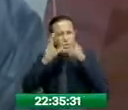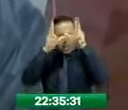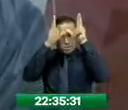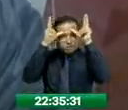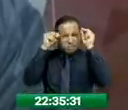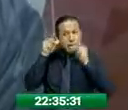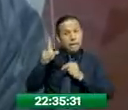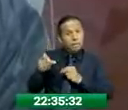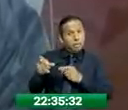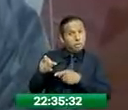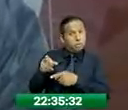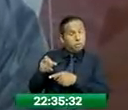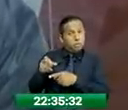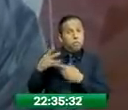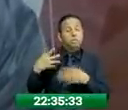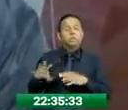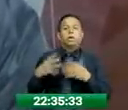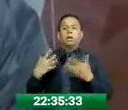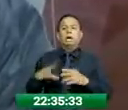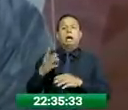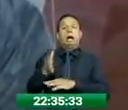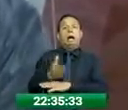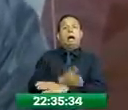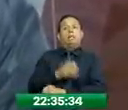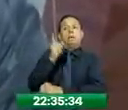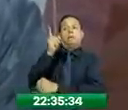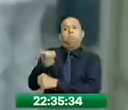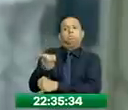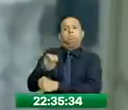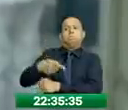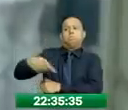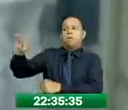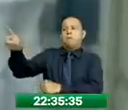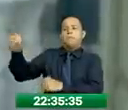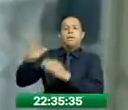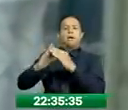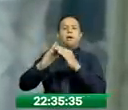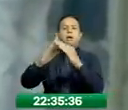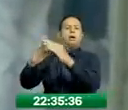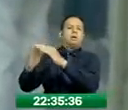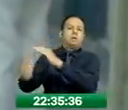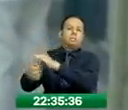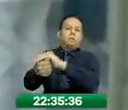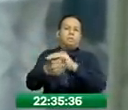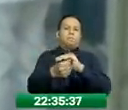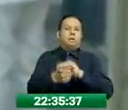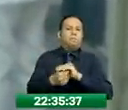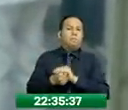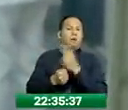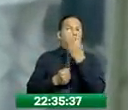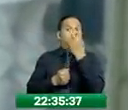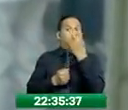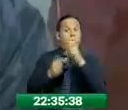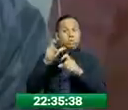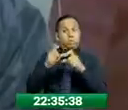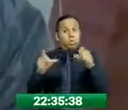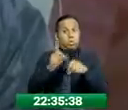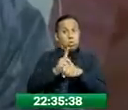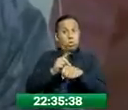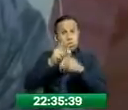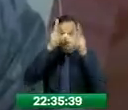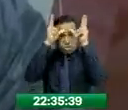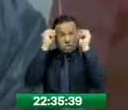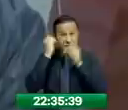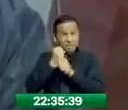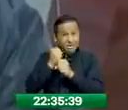enfermeras las cuales se encuentran en este momento se conoce que de esta 212 galenos 12 trabajadores al menos